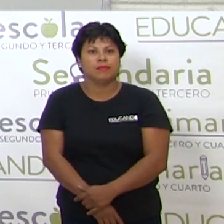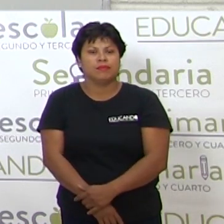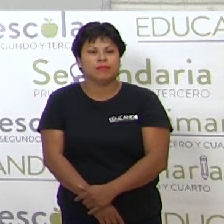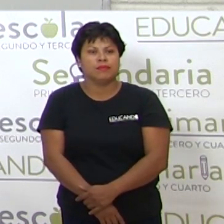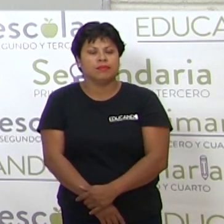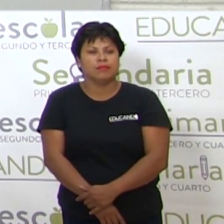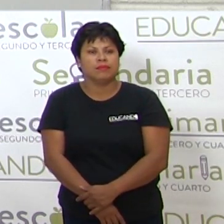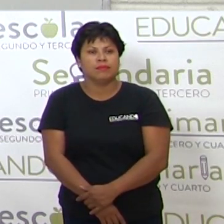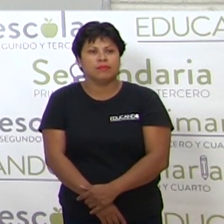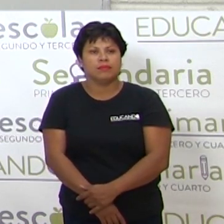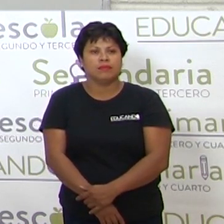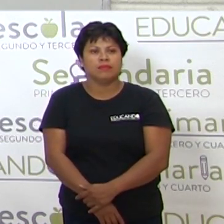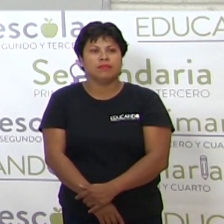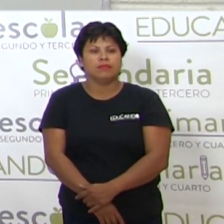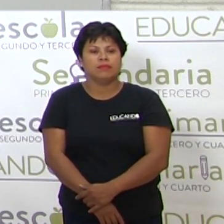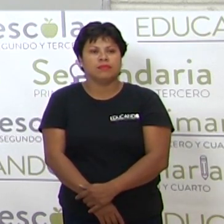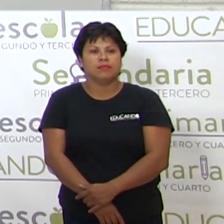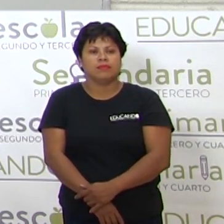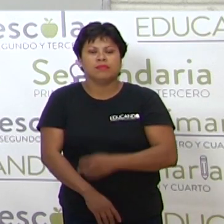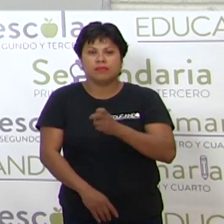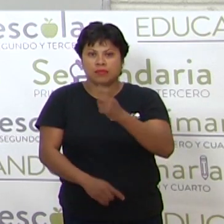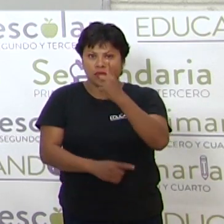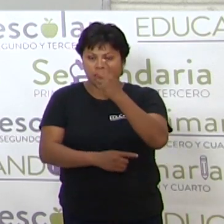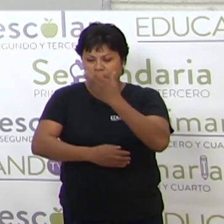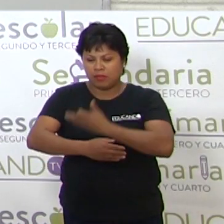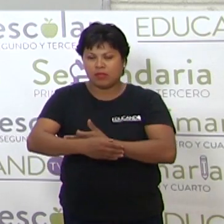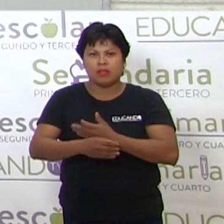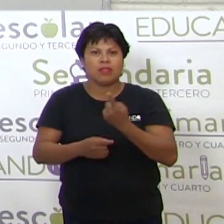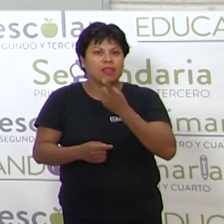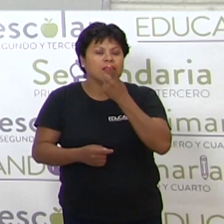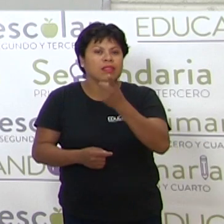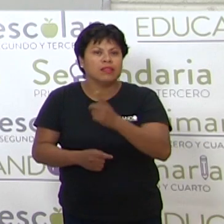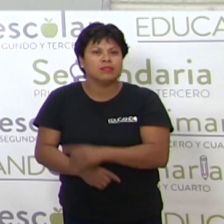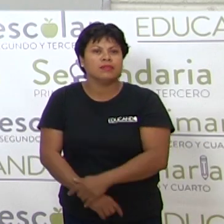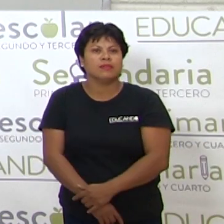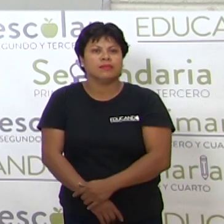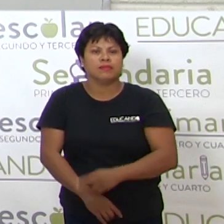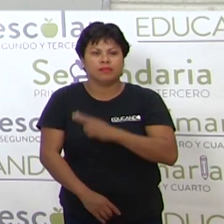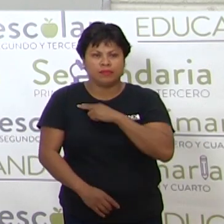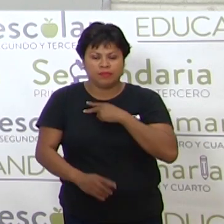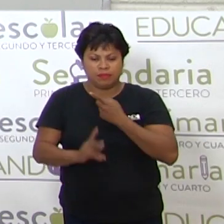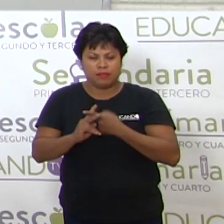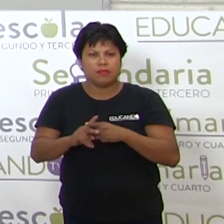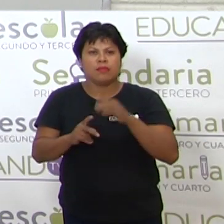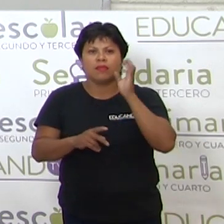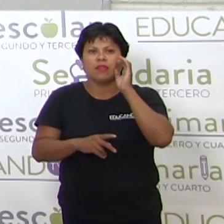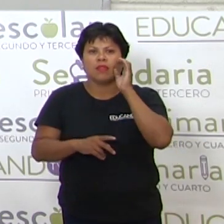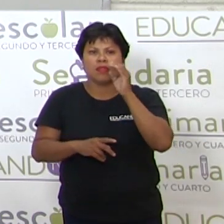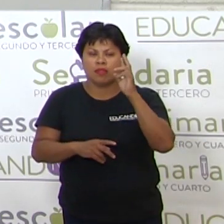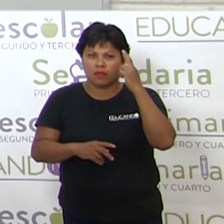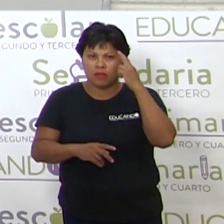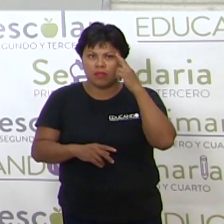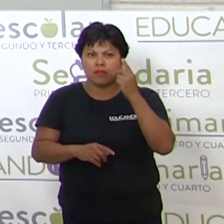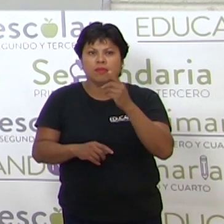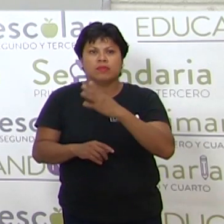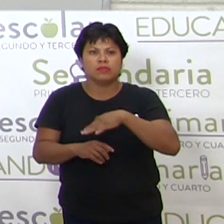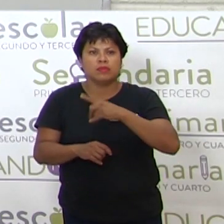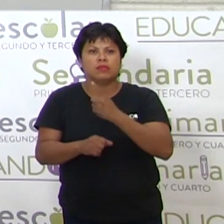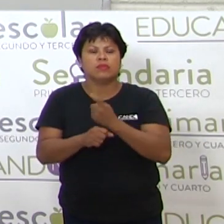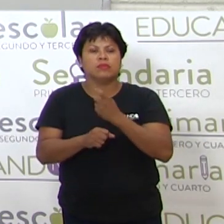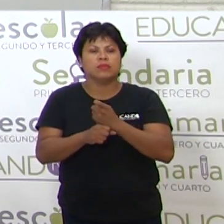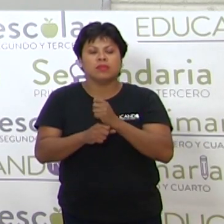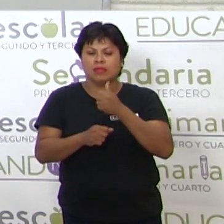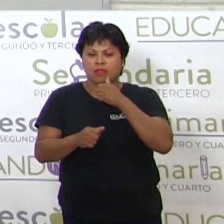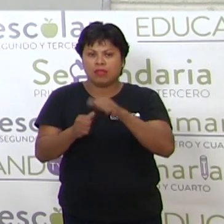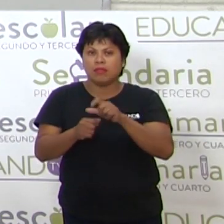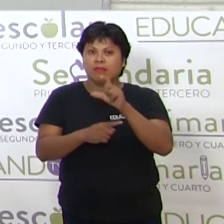la de una de la tarde que dice vamos a iniciar con la naranja recuerden buscamos primero la